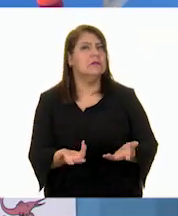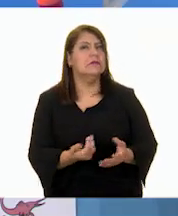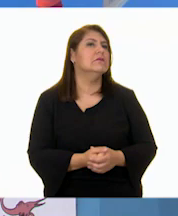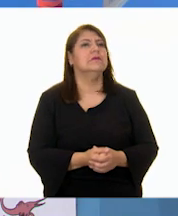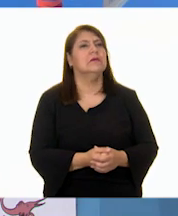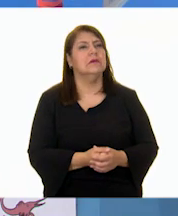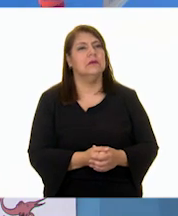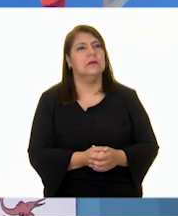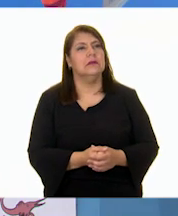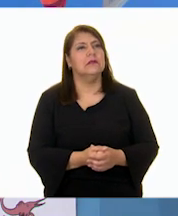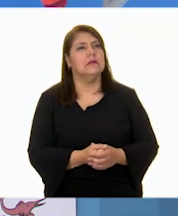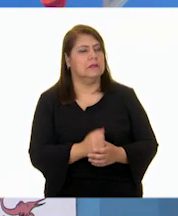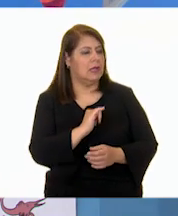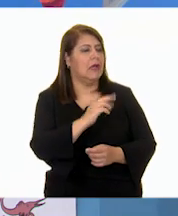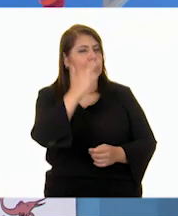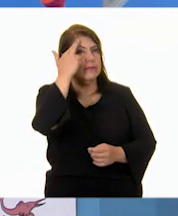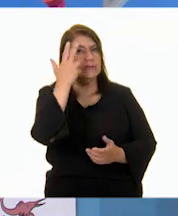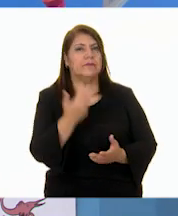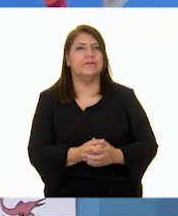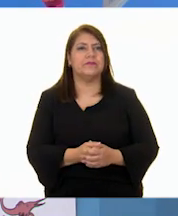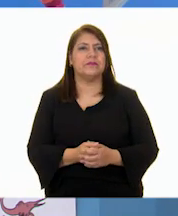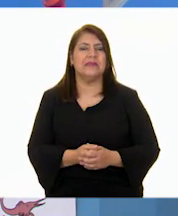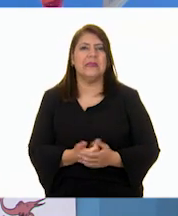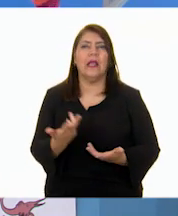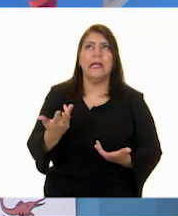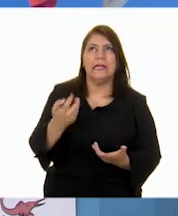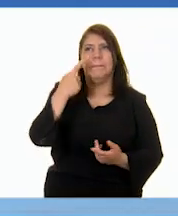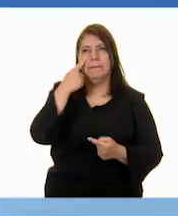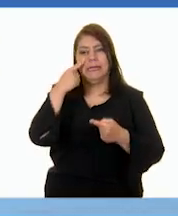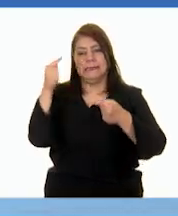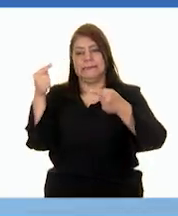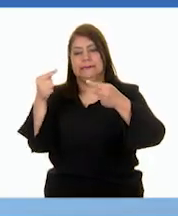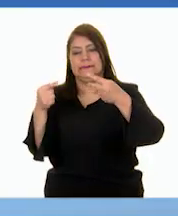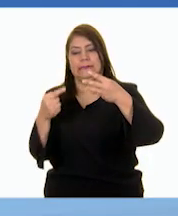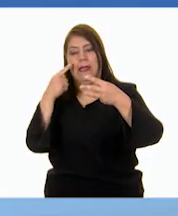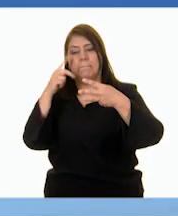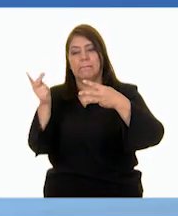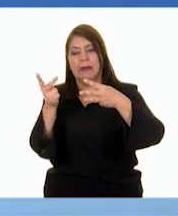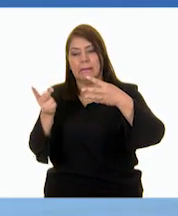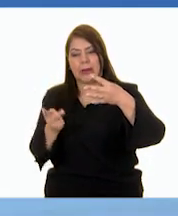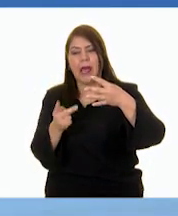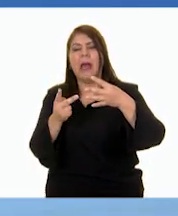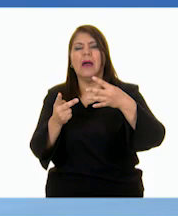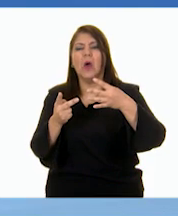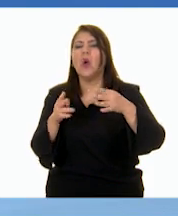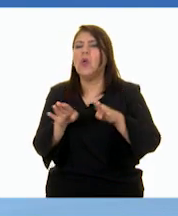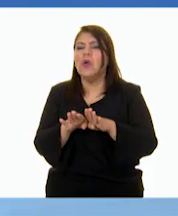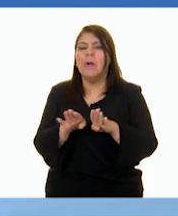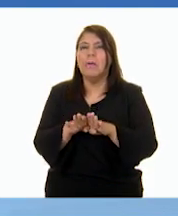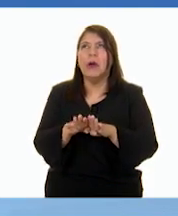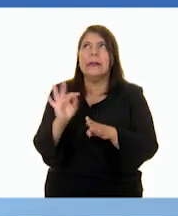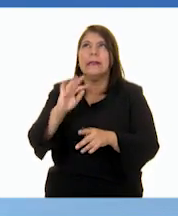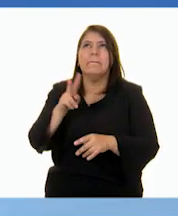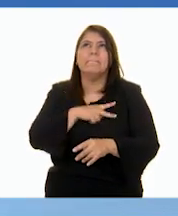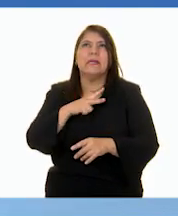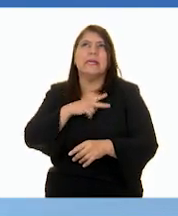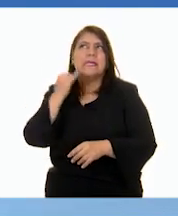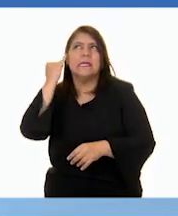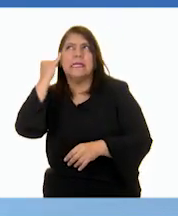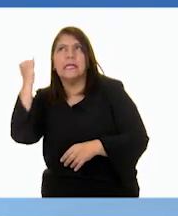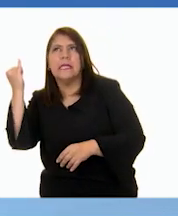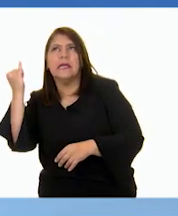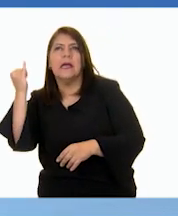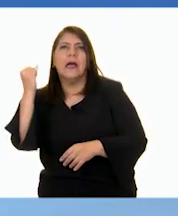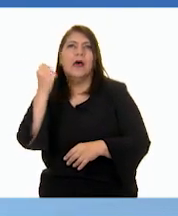pero... Bueno, pues es que estas preguntas surgieron de una hipótesis, o de 2. Es